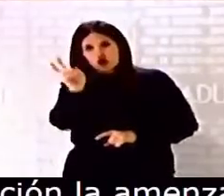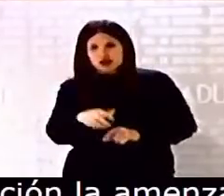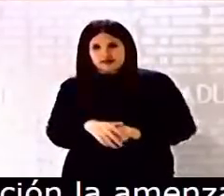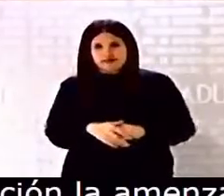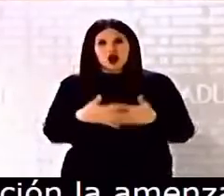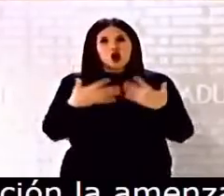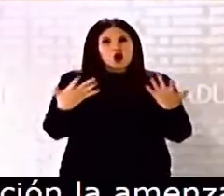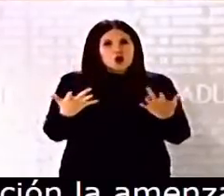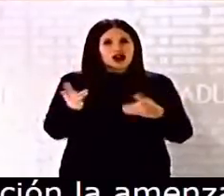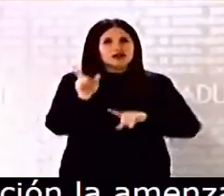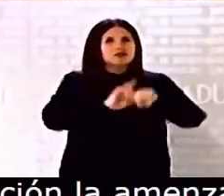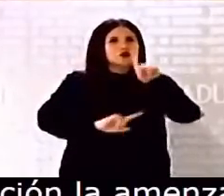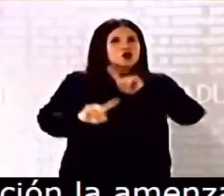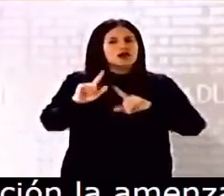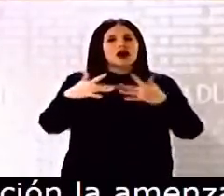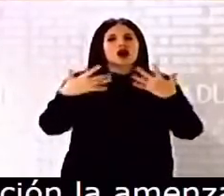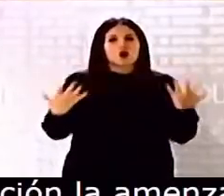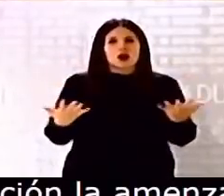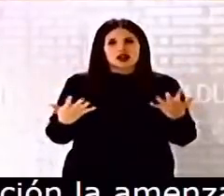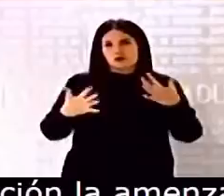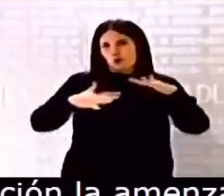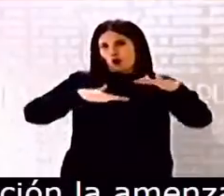movilidad.